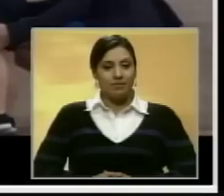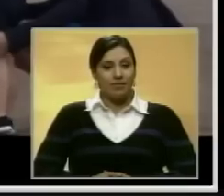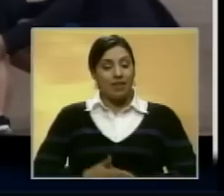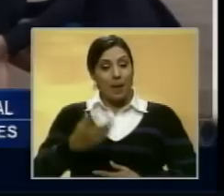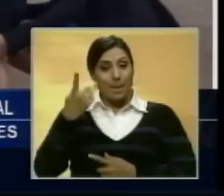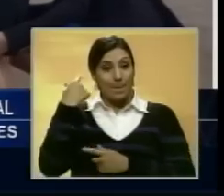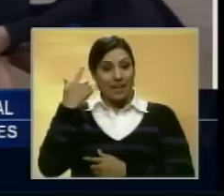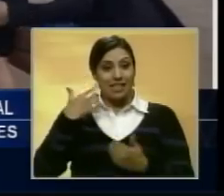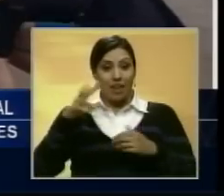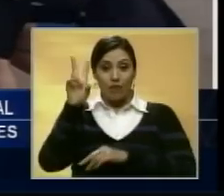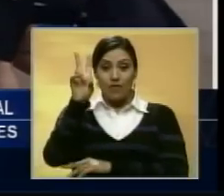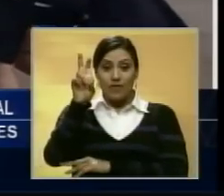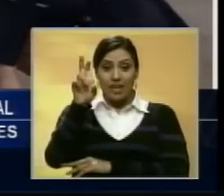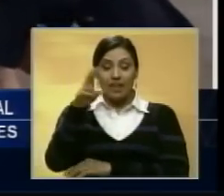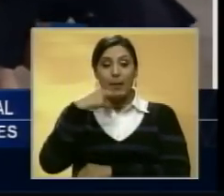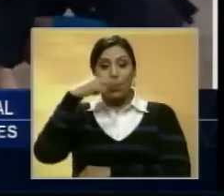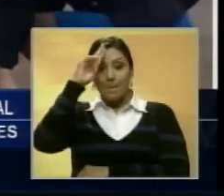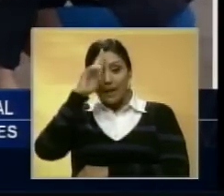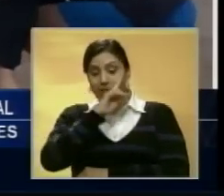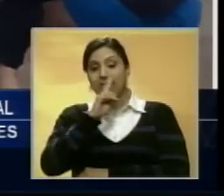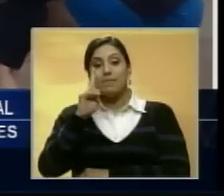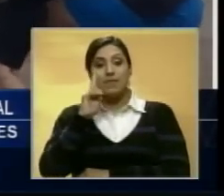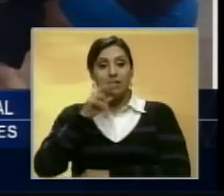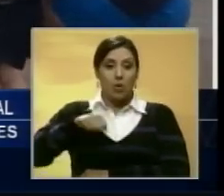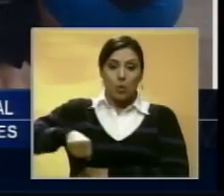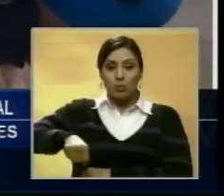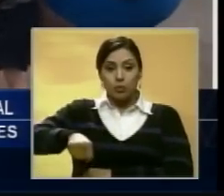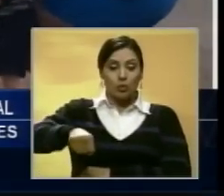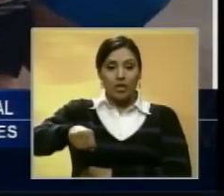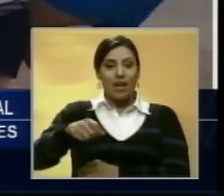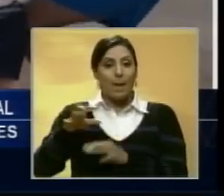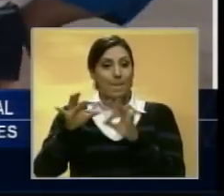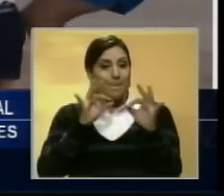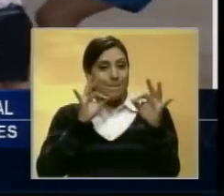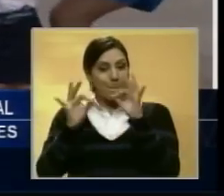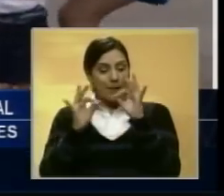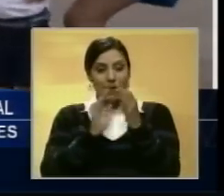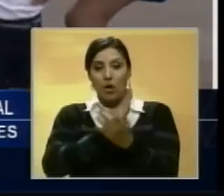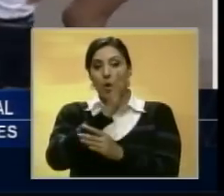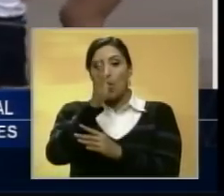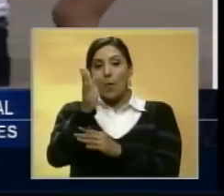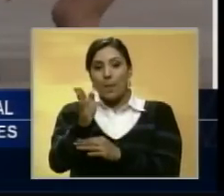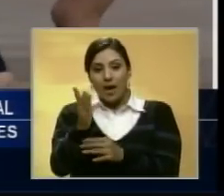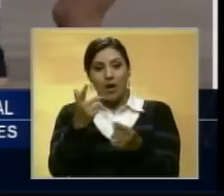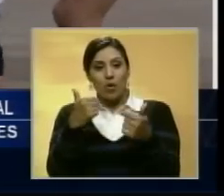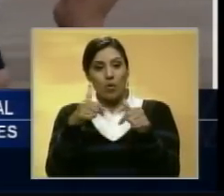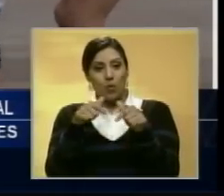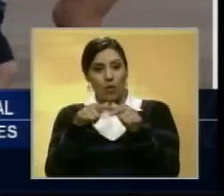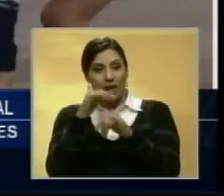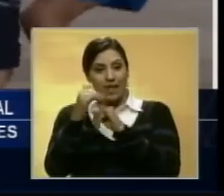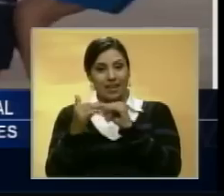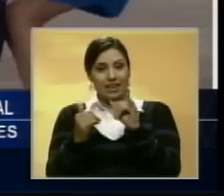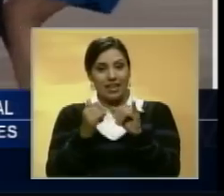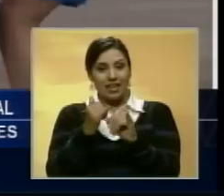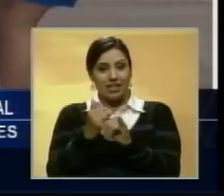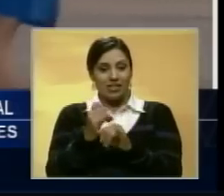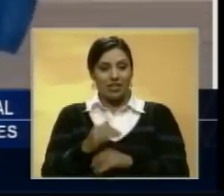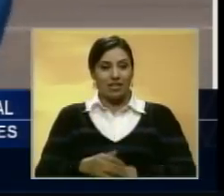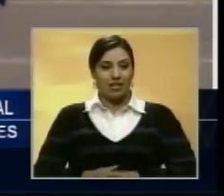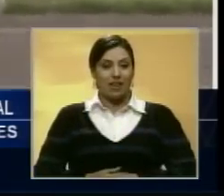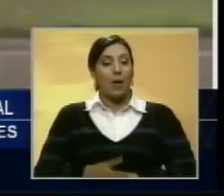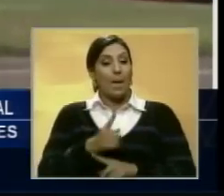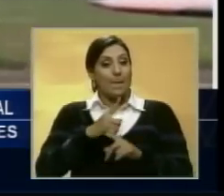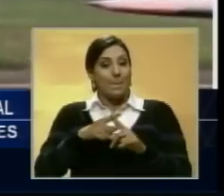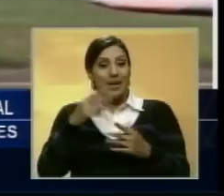El pasado viernes, sus padres, los duques de Cambridge, tenían previsto asistir al Royal International Air Tattoo,